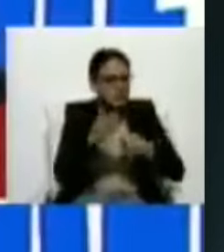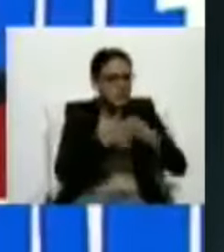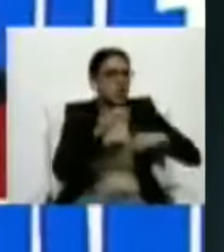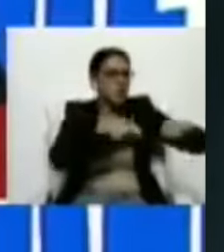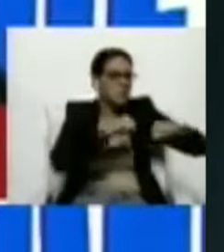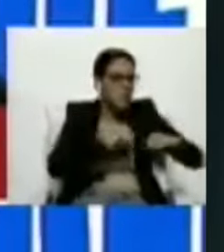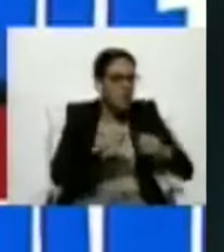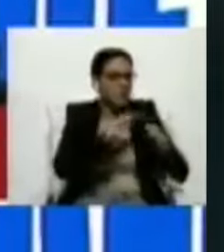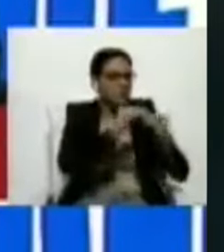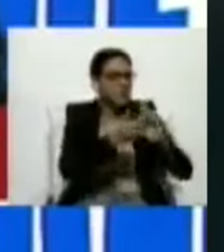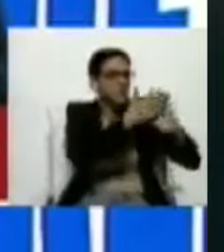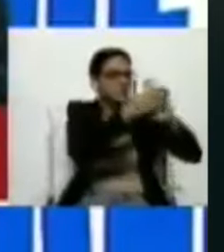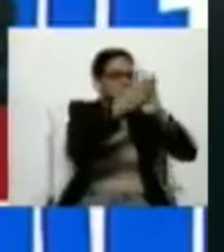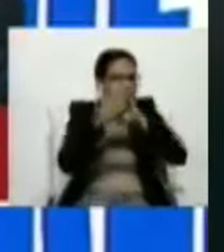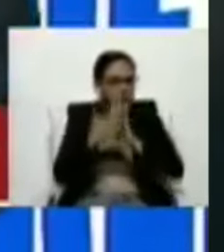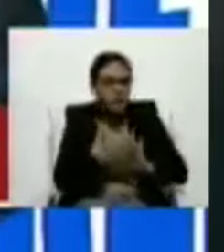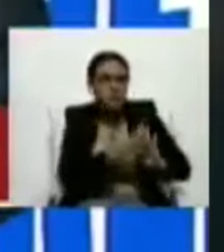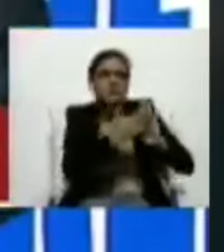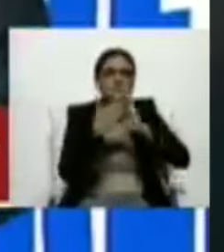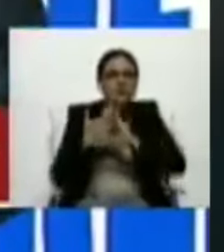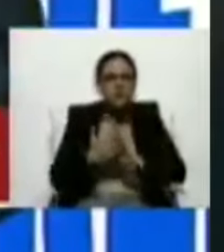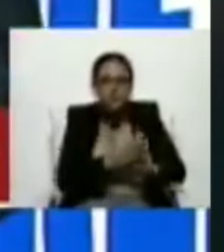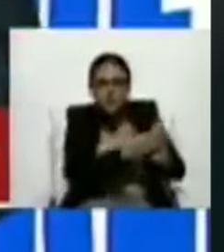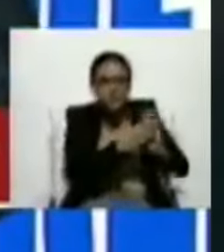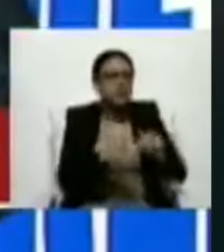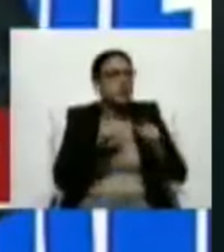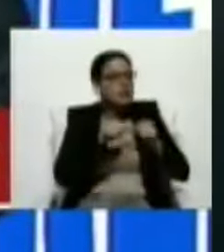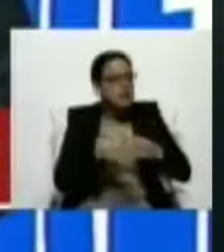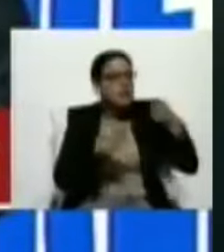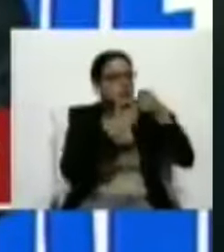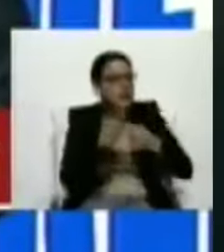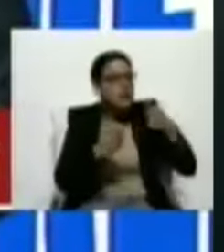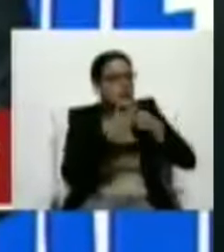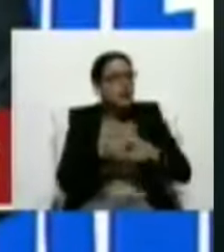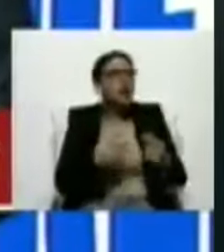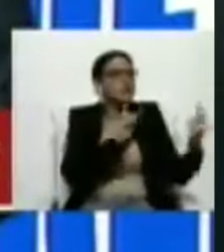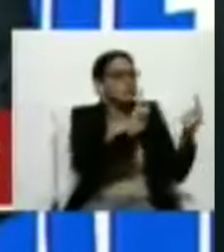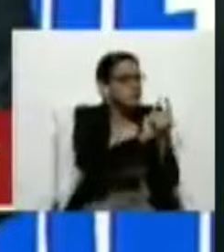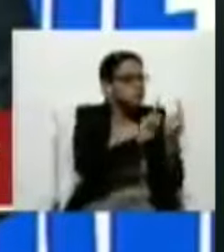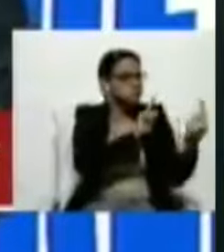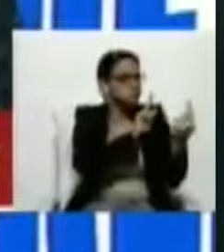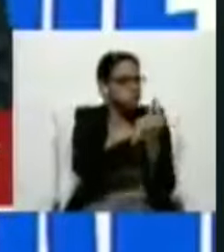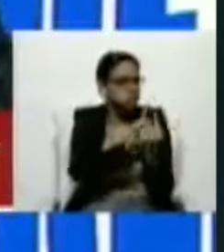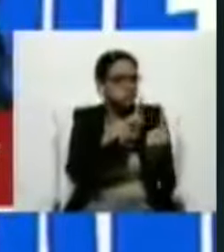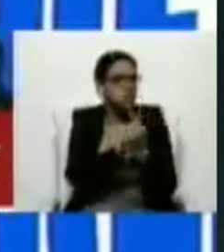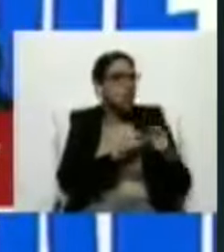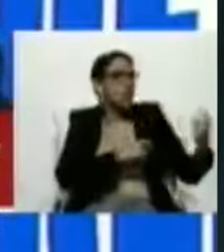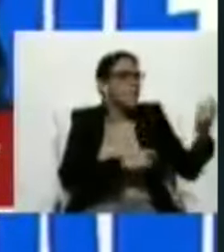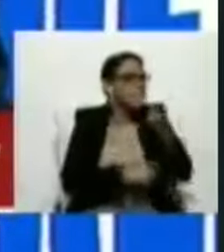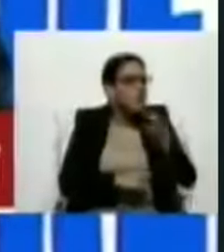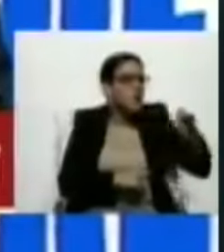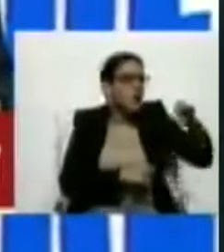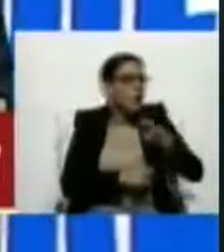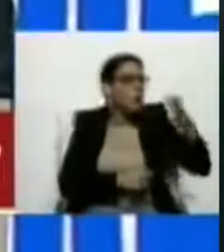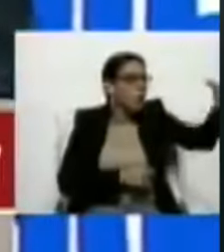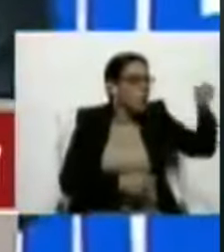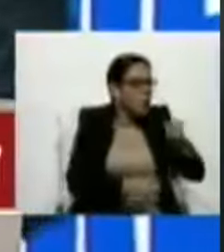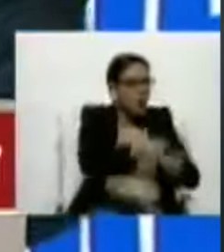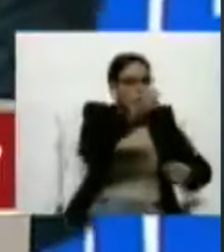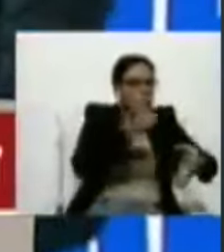tratar de imponer matrices como esta a través de miles y miles y miles de Bots que tenían